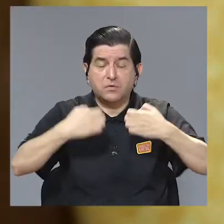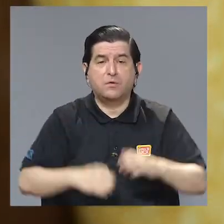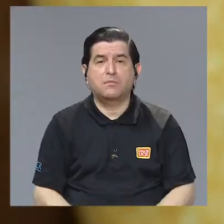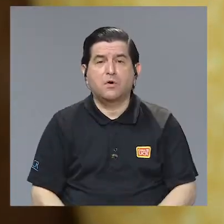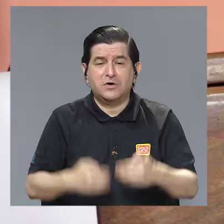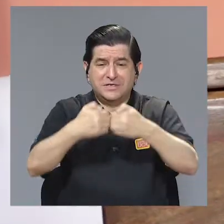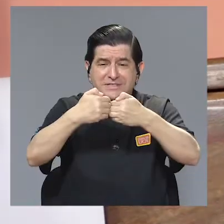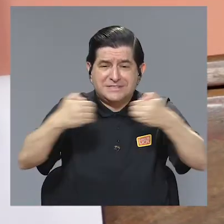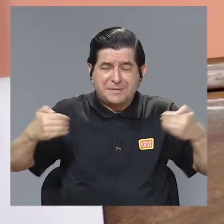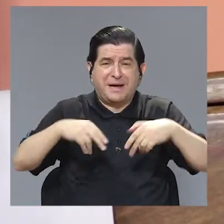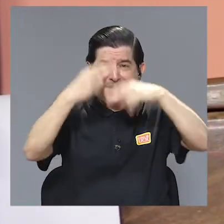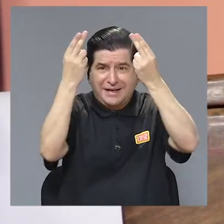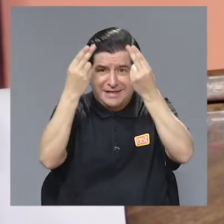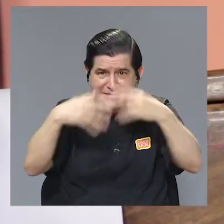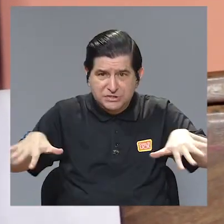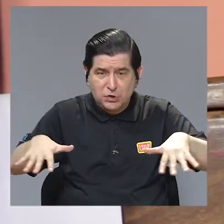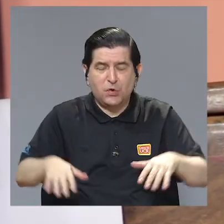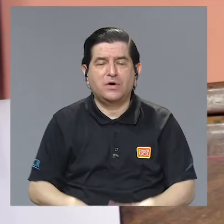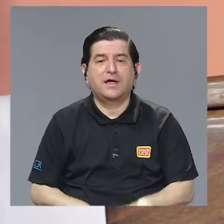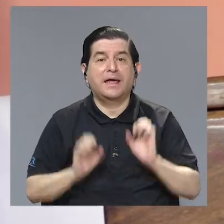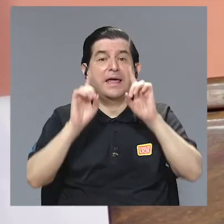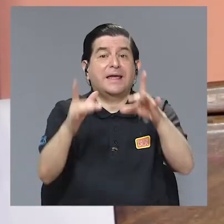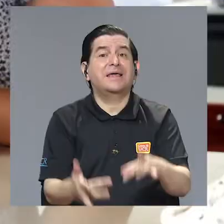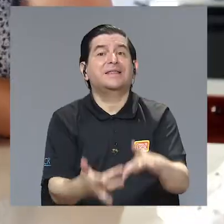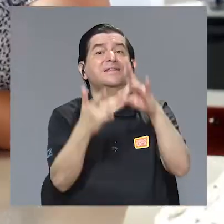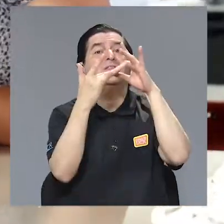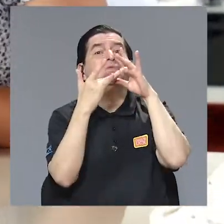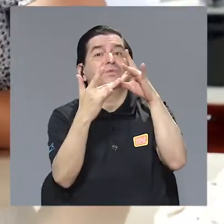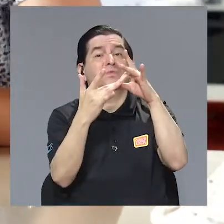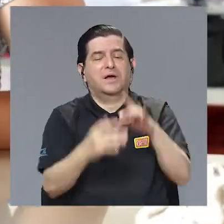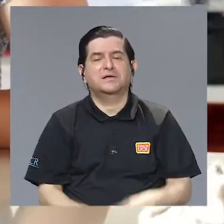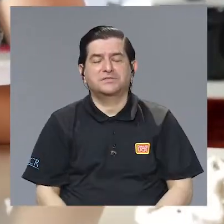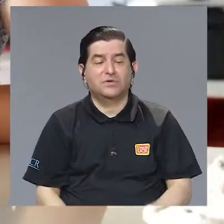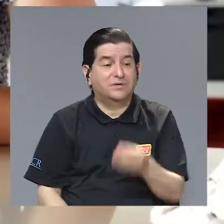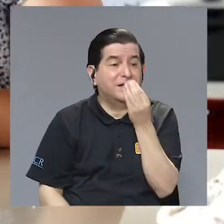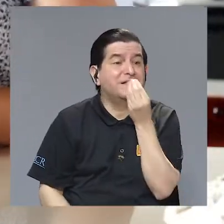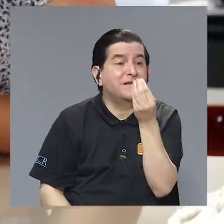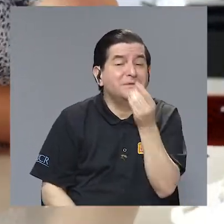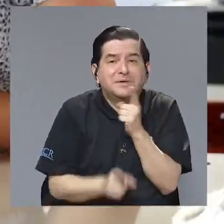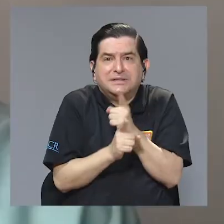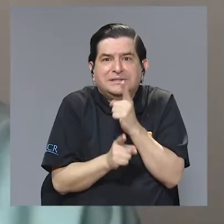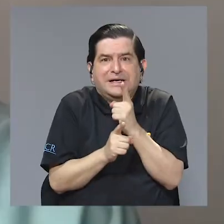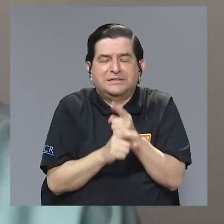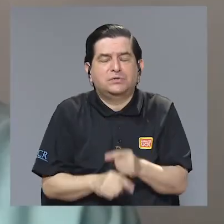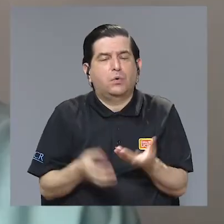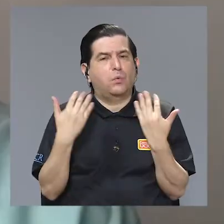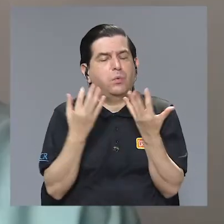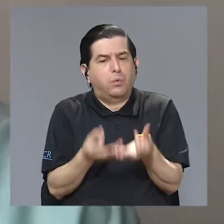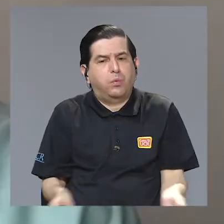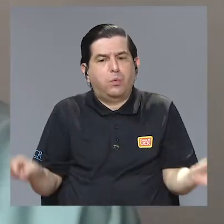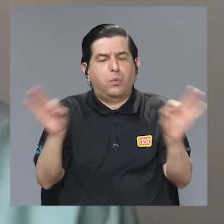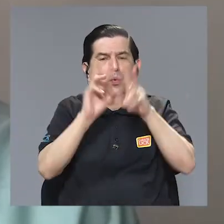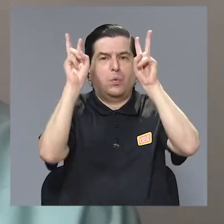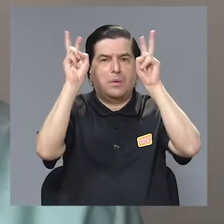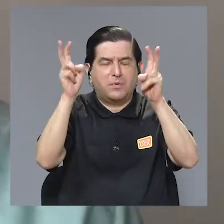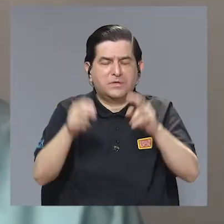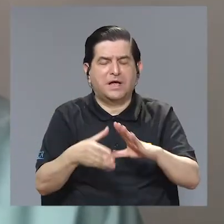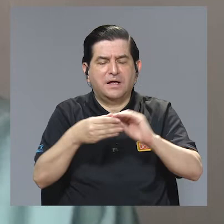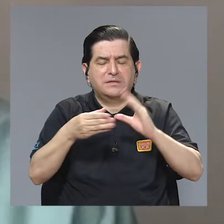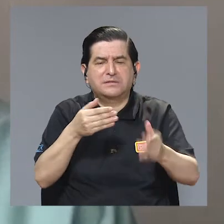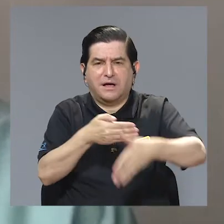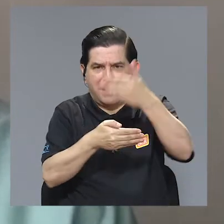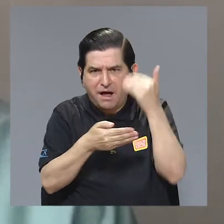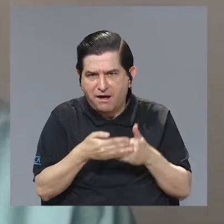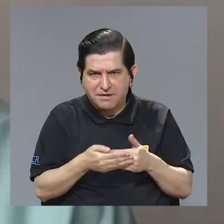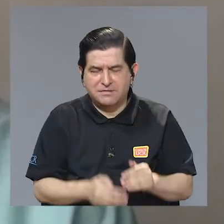brecha digital, especialmente en términos educativos, los aspectos nutricionales, me parece que es un tema importantísimo que incluso, como te